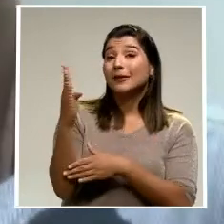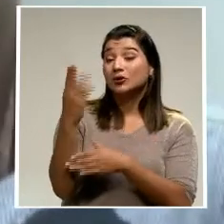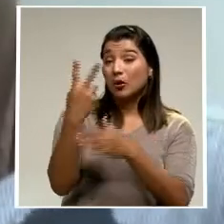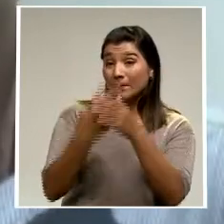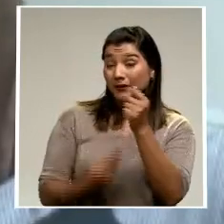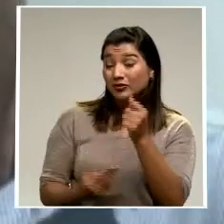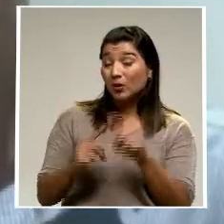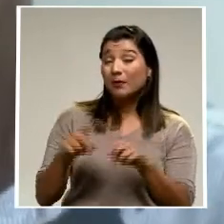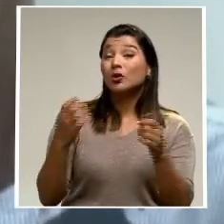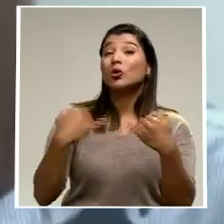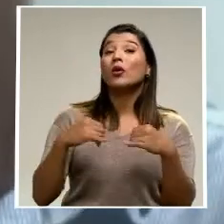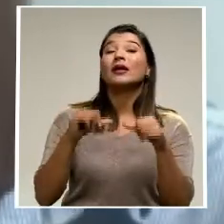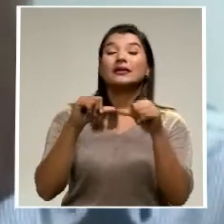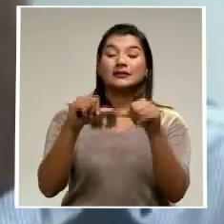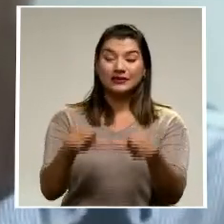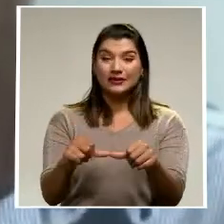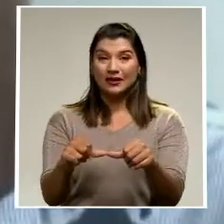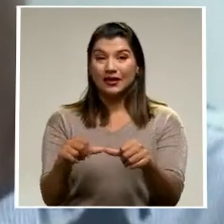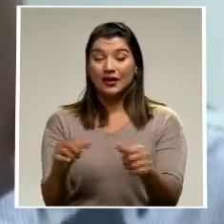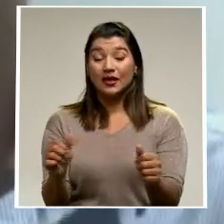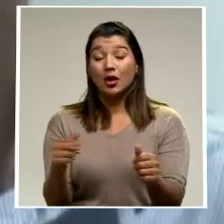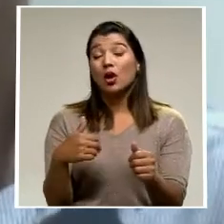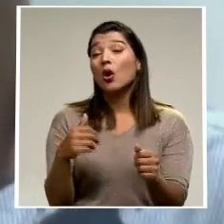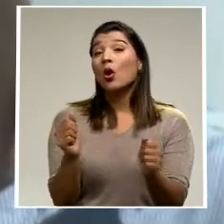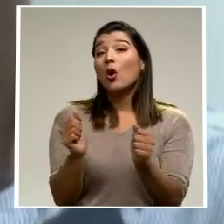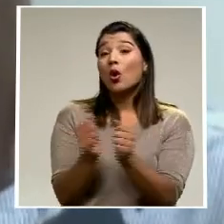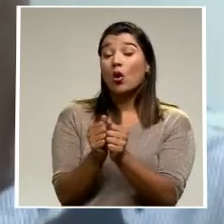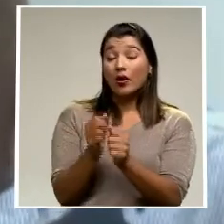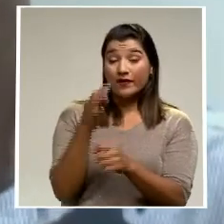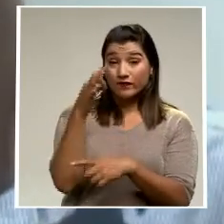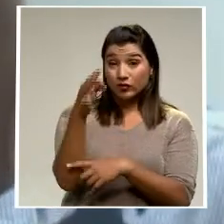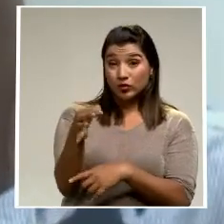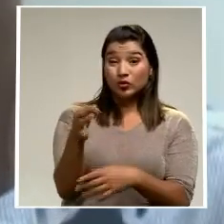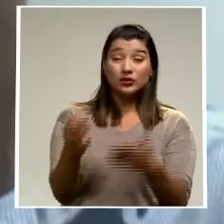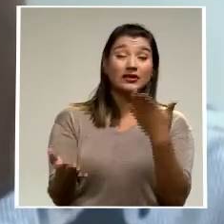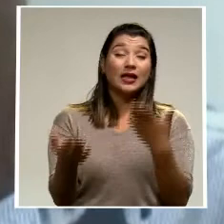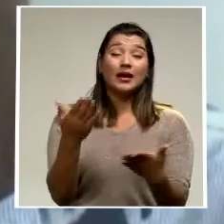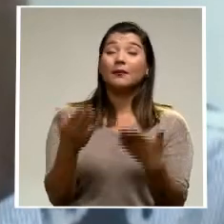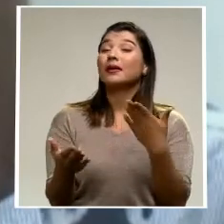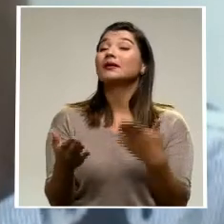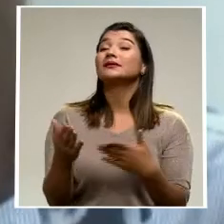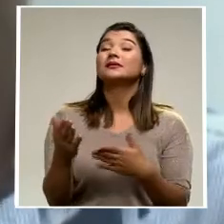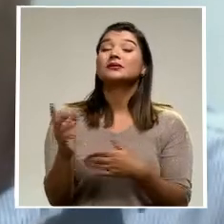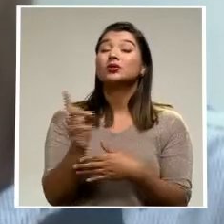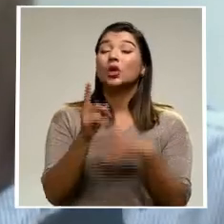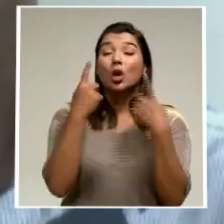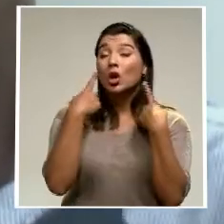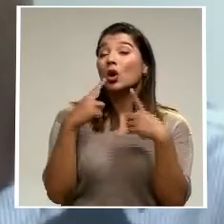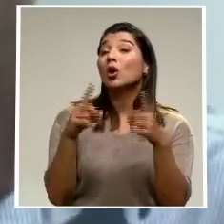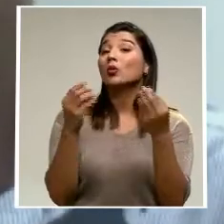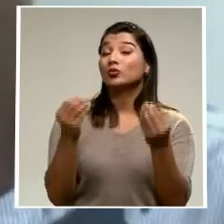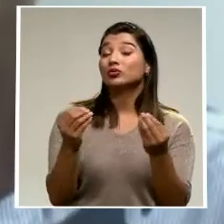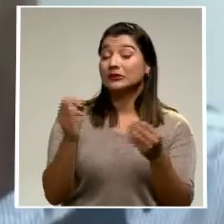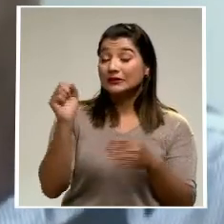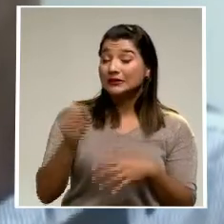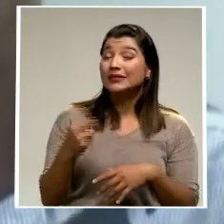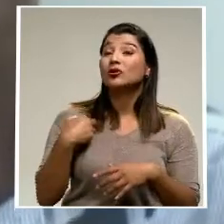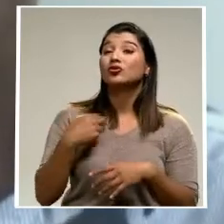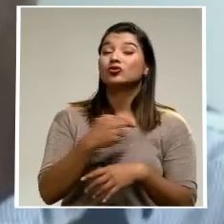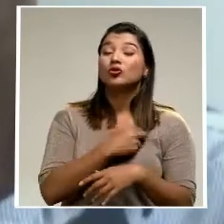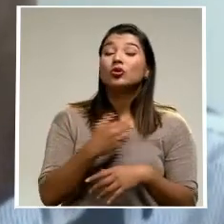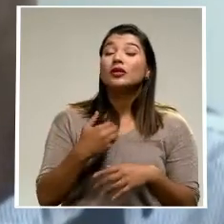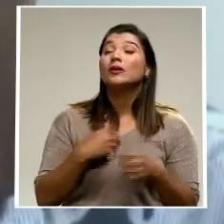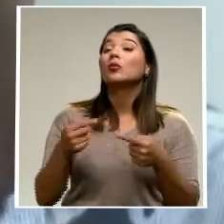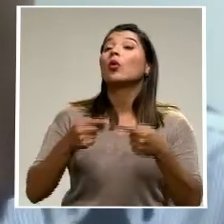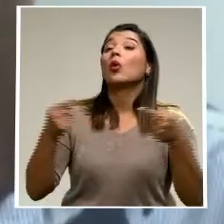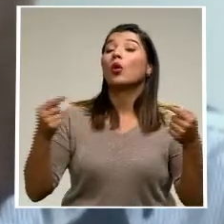Son micropolarizaciones que continúan presentes, pero que probablemente no se vayan a dar en extremo. Sí tendremos polarizaciones